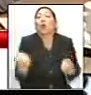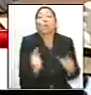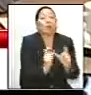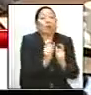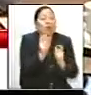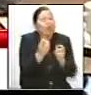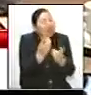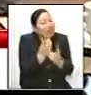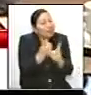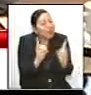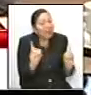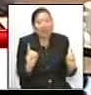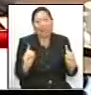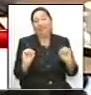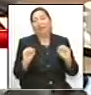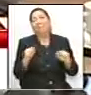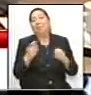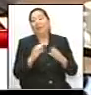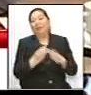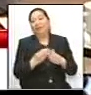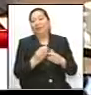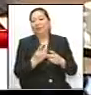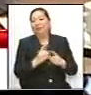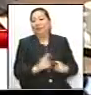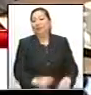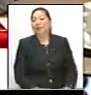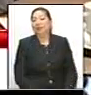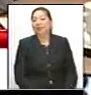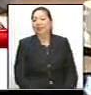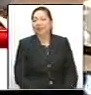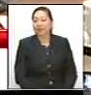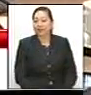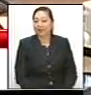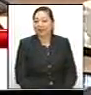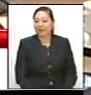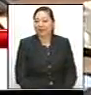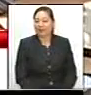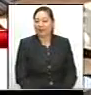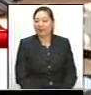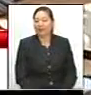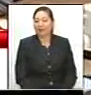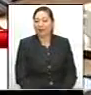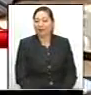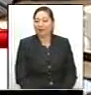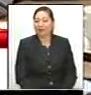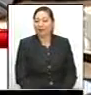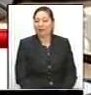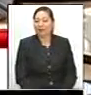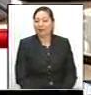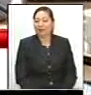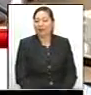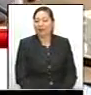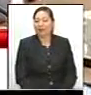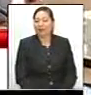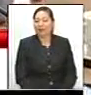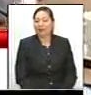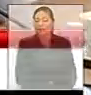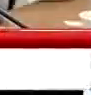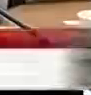fortalecer la democracia, y esto es parte del sistema democrático. Tiene la palabra el congresista Tapia.